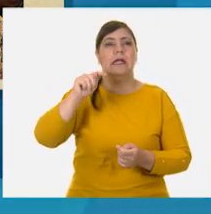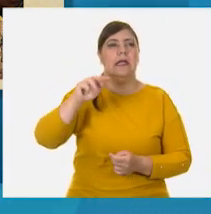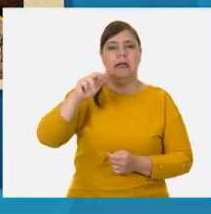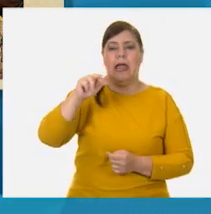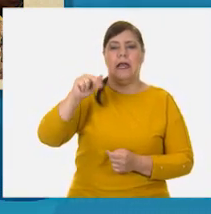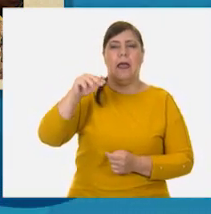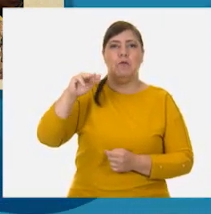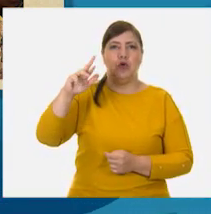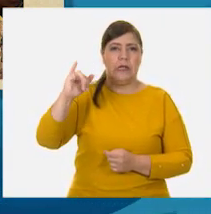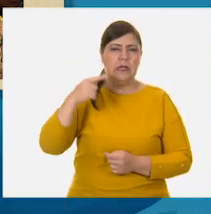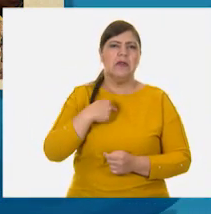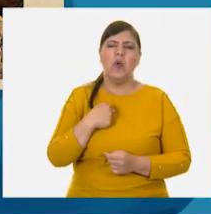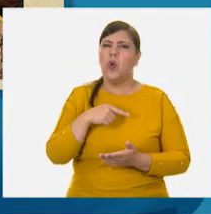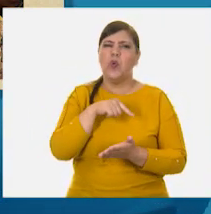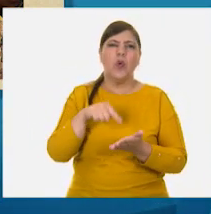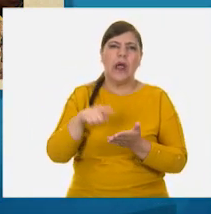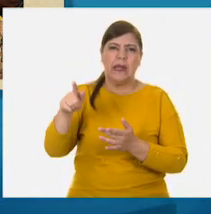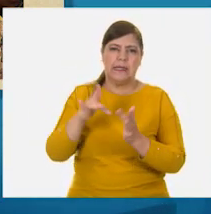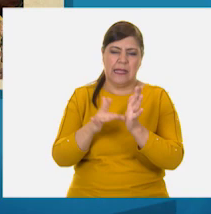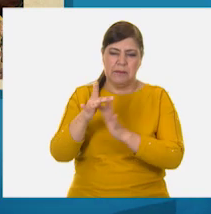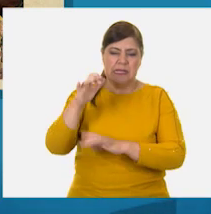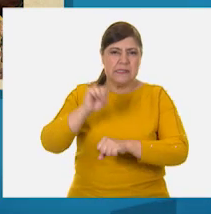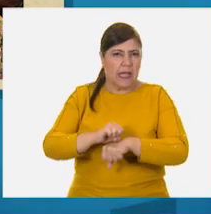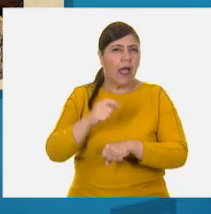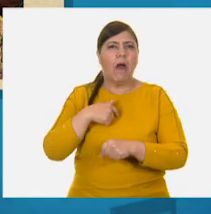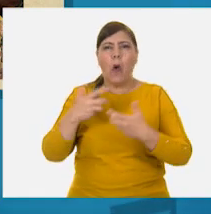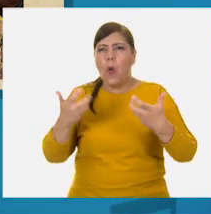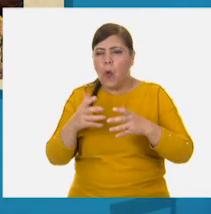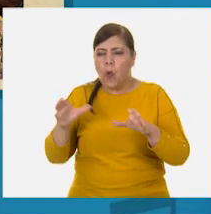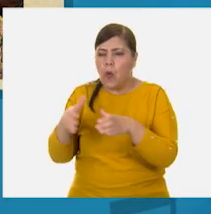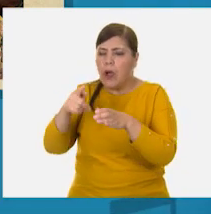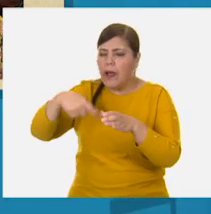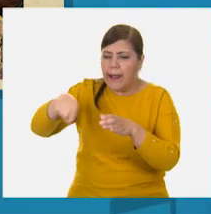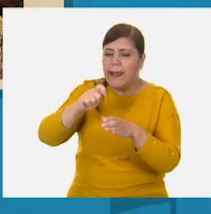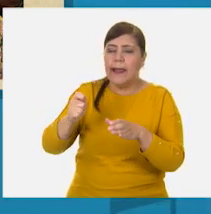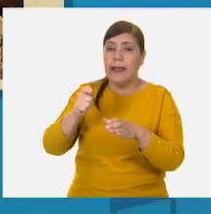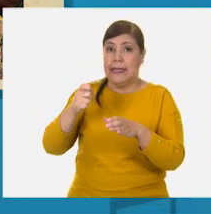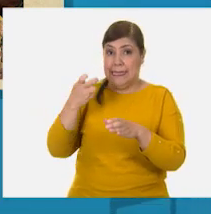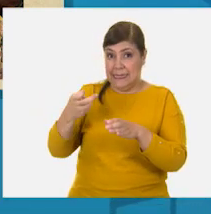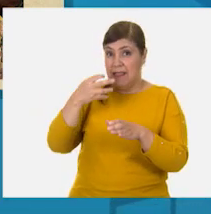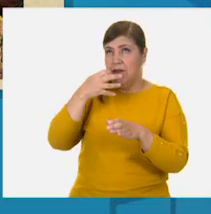celebración de Semana Santa en mi comunidad. A este festejo lo conocemos como